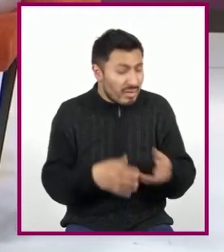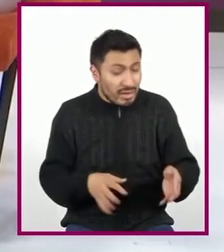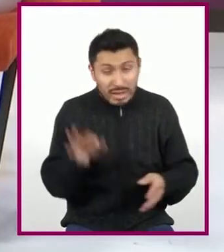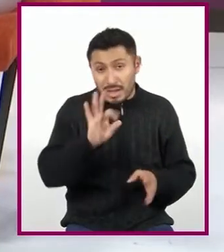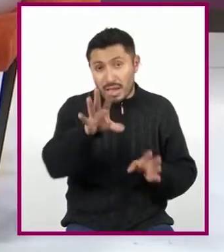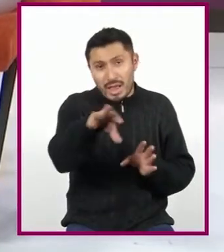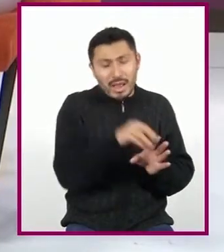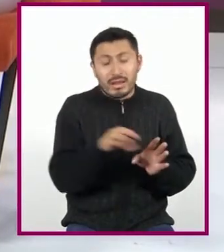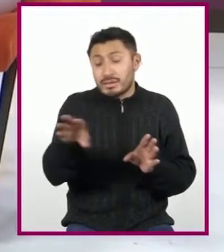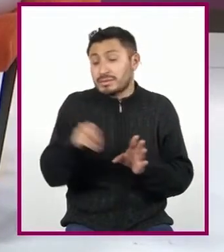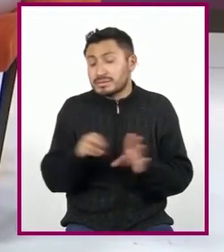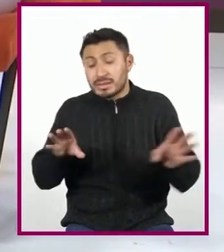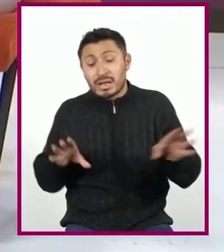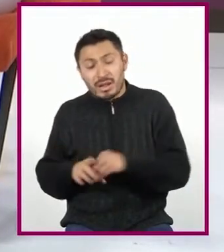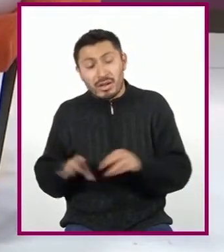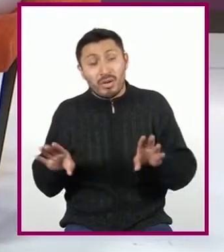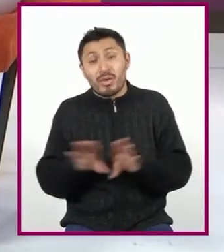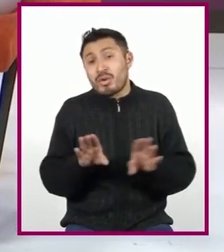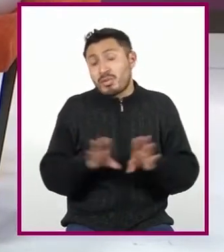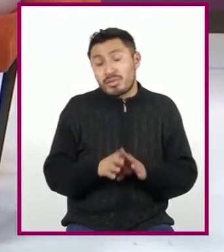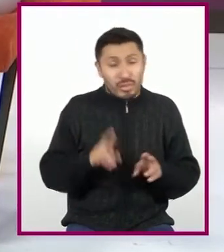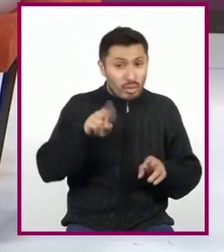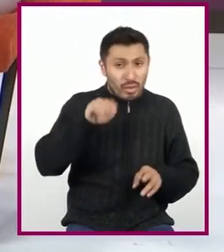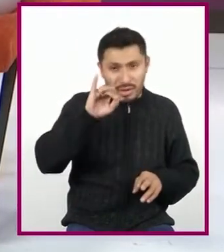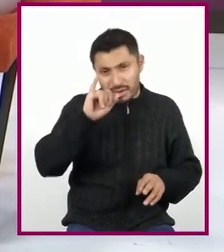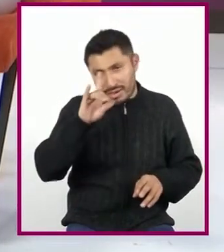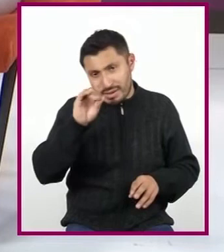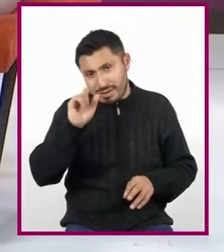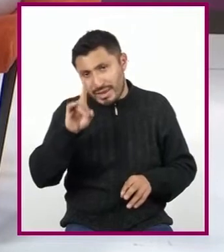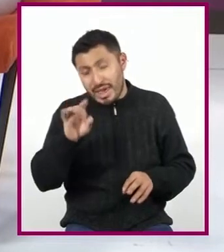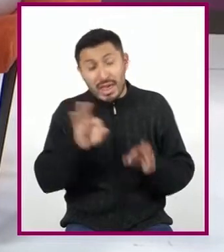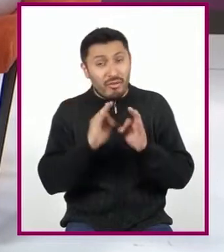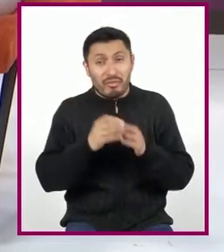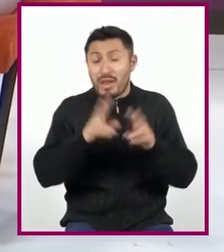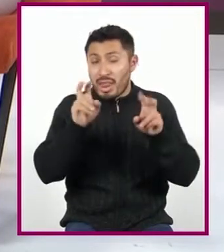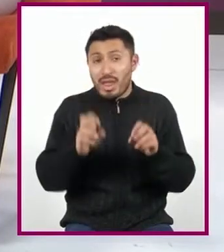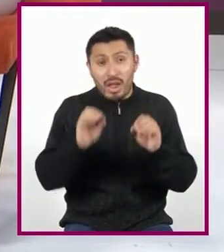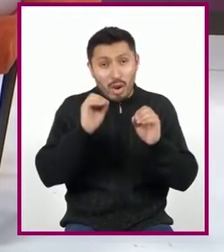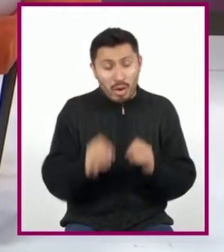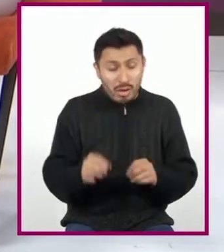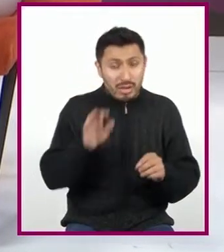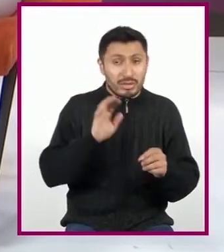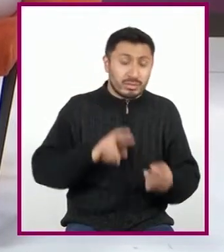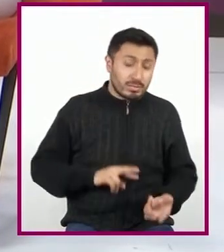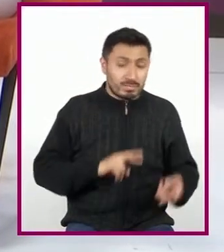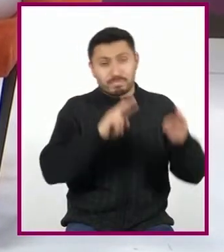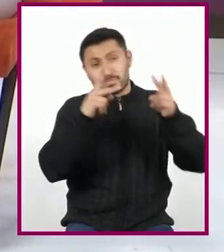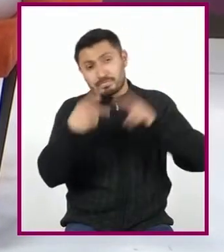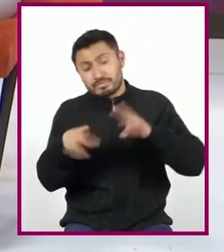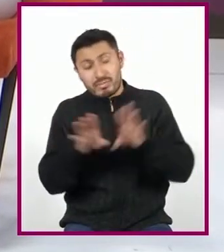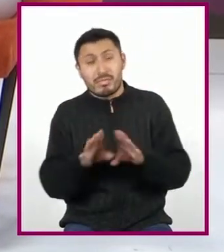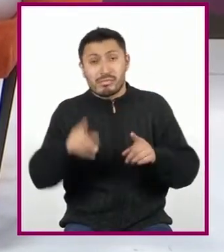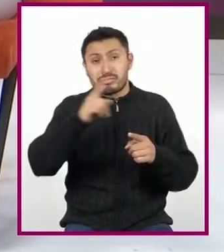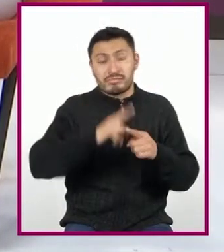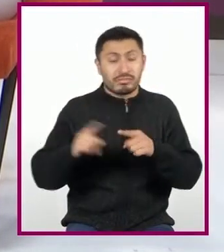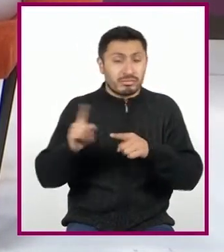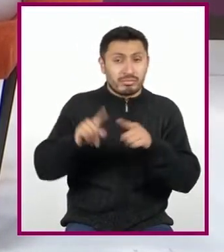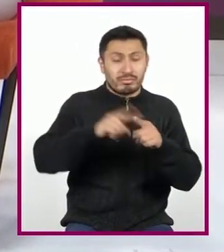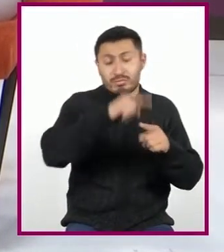Cuando la integraste, ¿estabas solo? ¿Buscaste en internet o libros? Finaliza